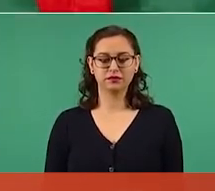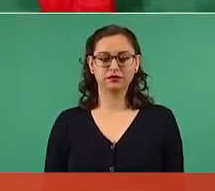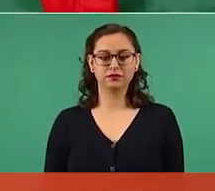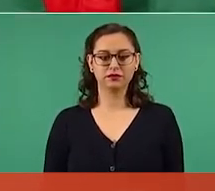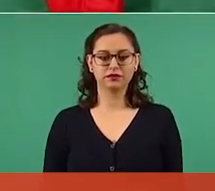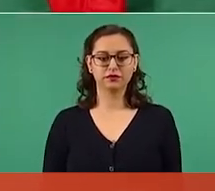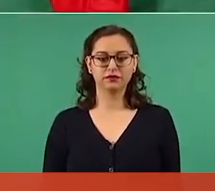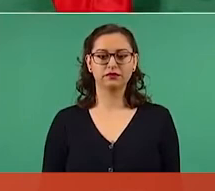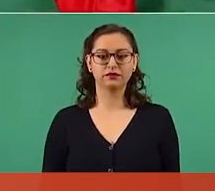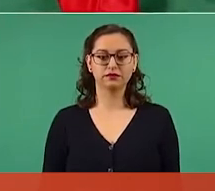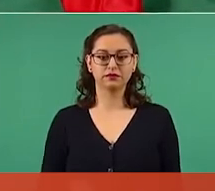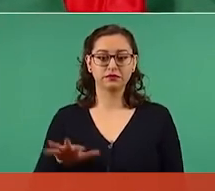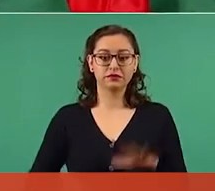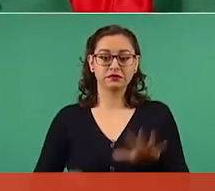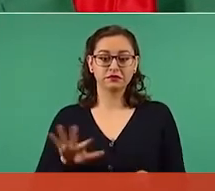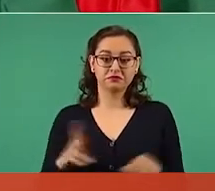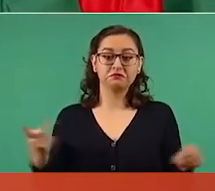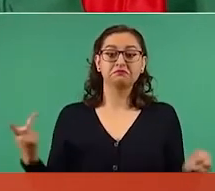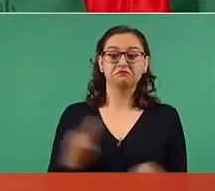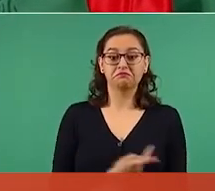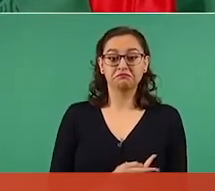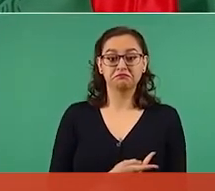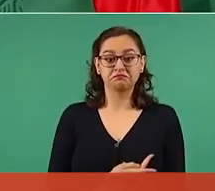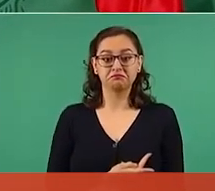hay revoluciones